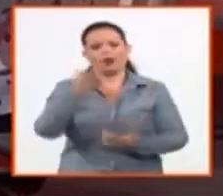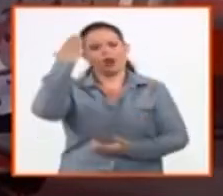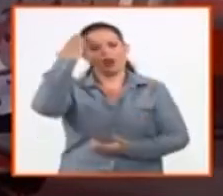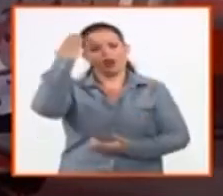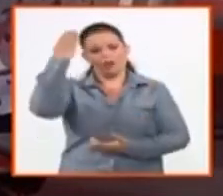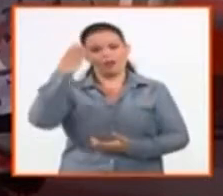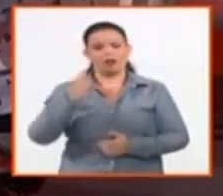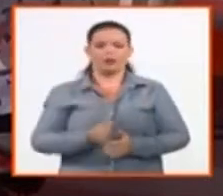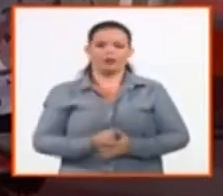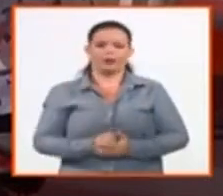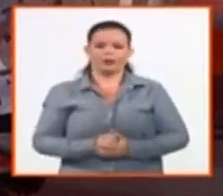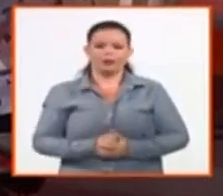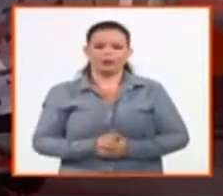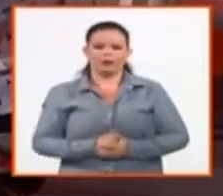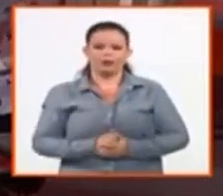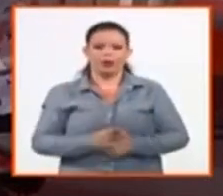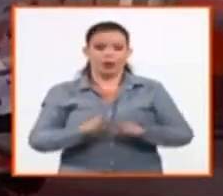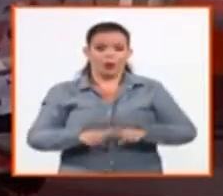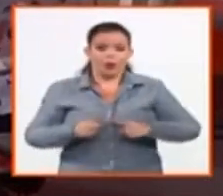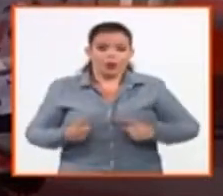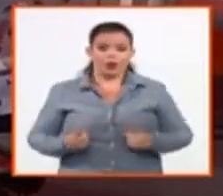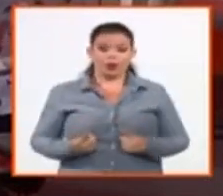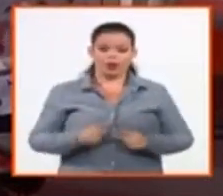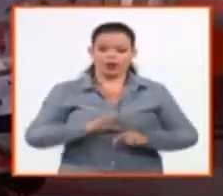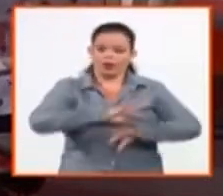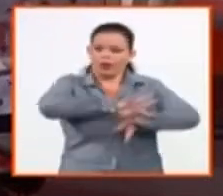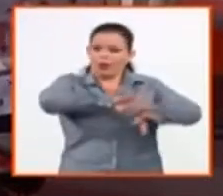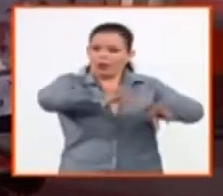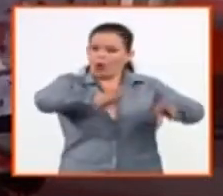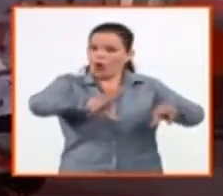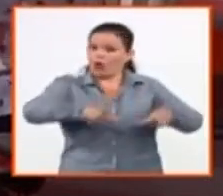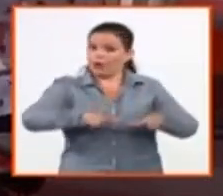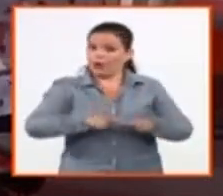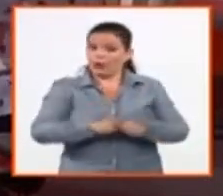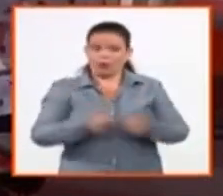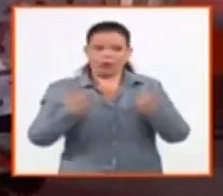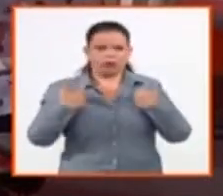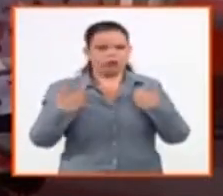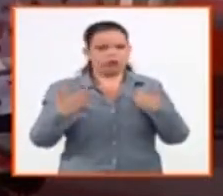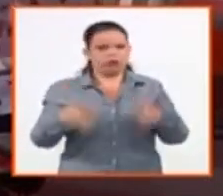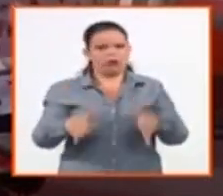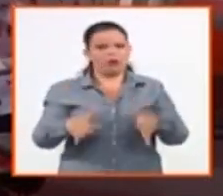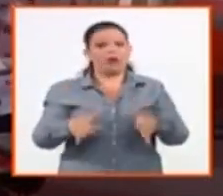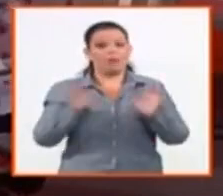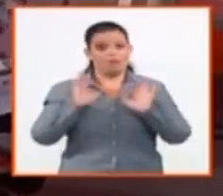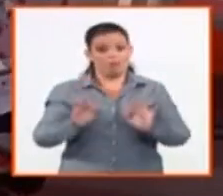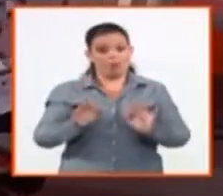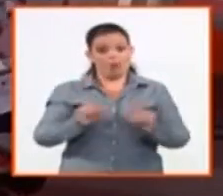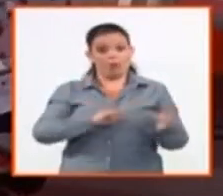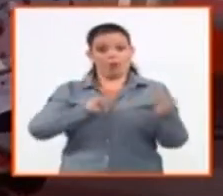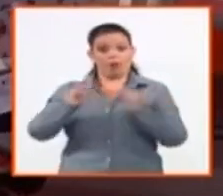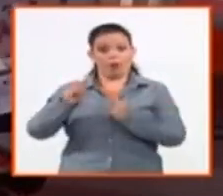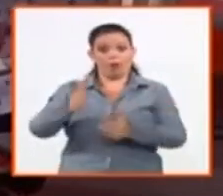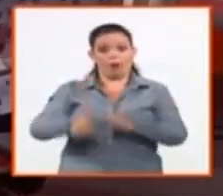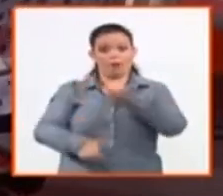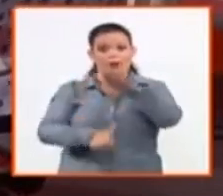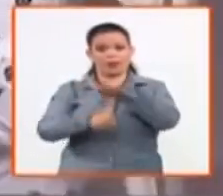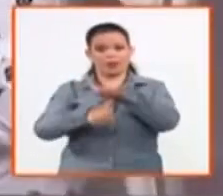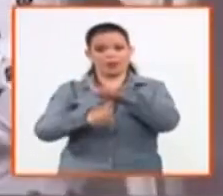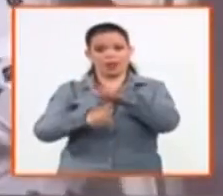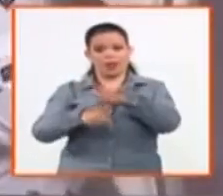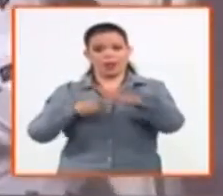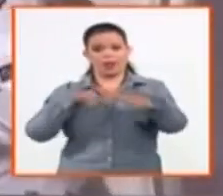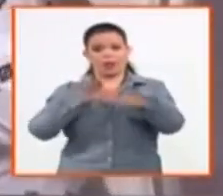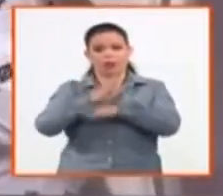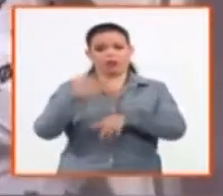porque el nivel de corrupción era enorme. Bueno, se dice que el presidente huyó con maletas de dinero. Pero no solo corrupción, es que se